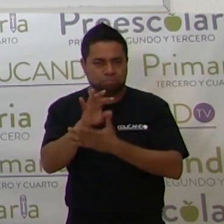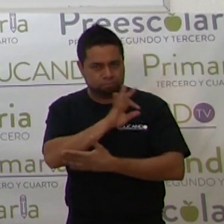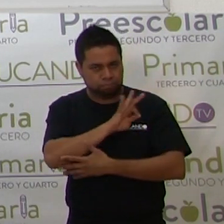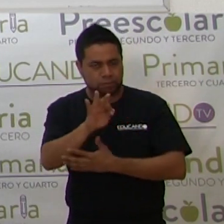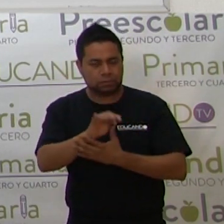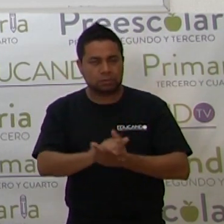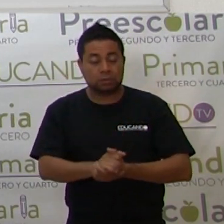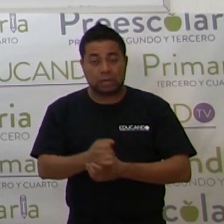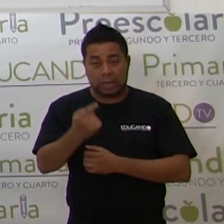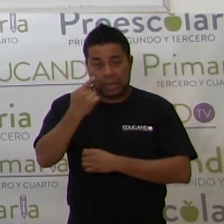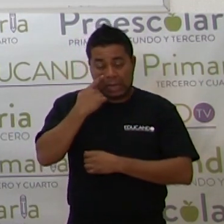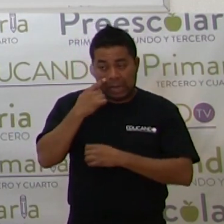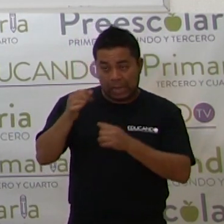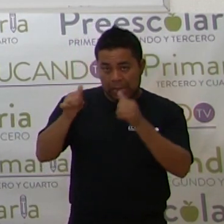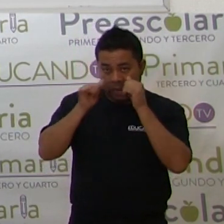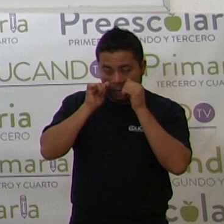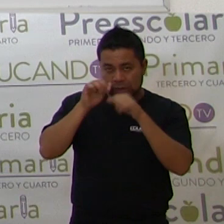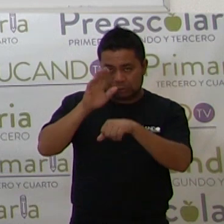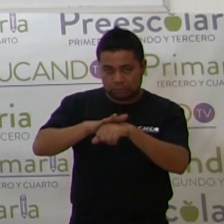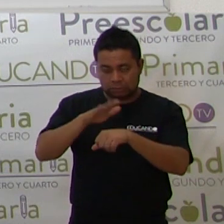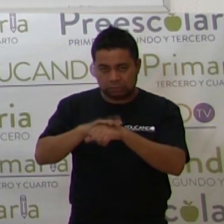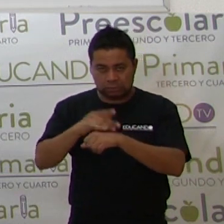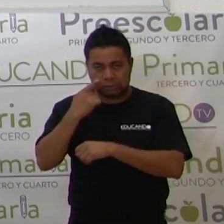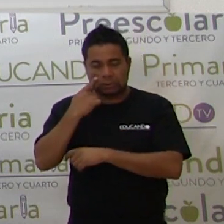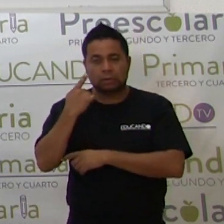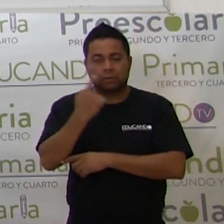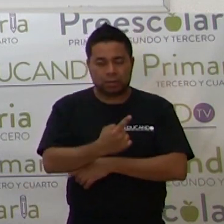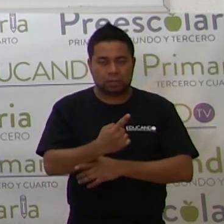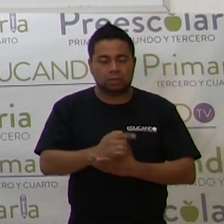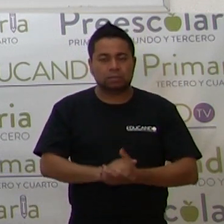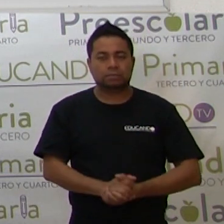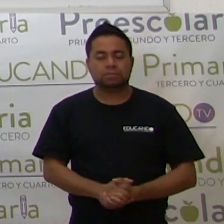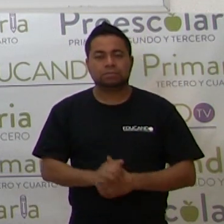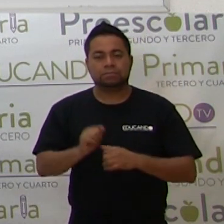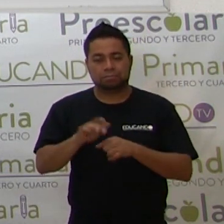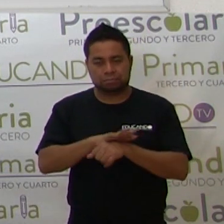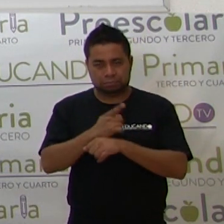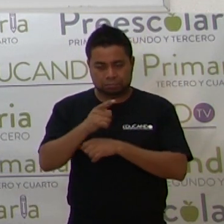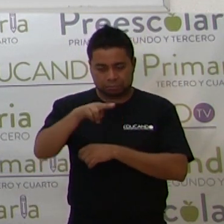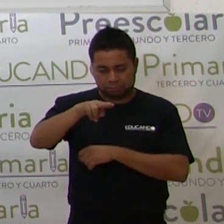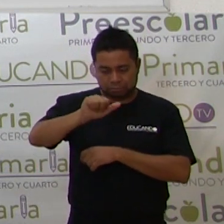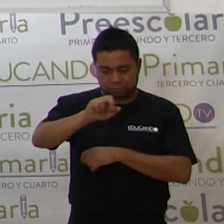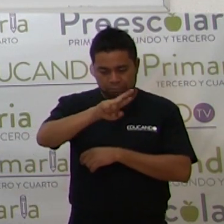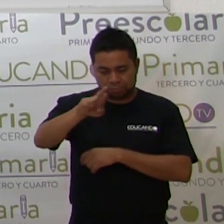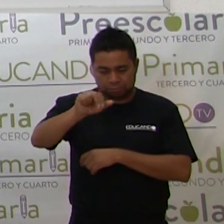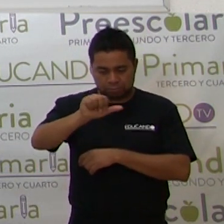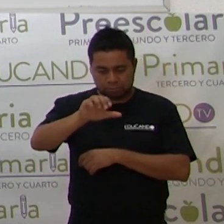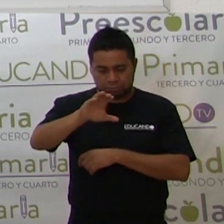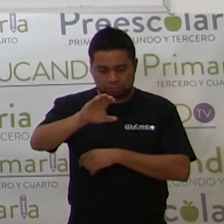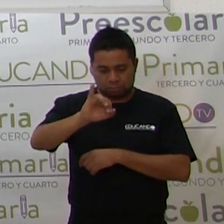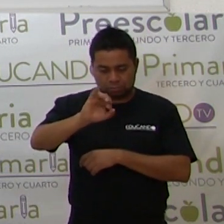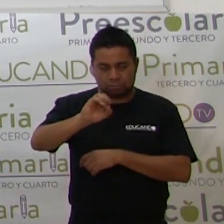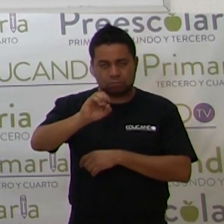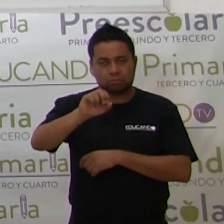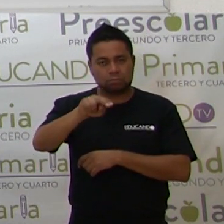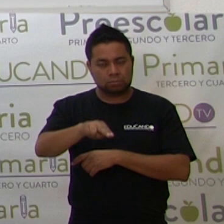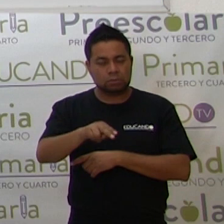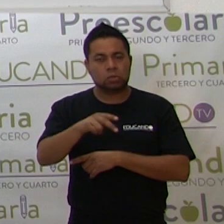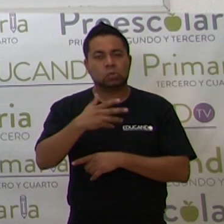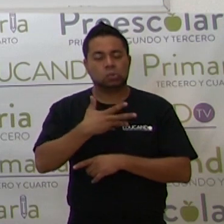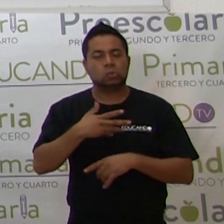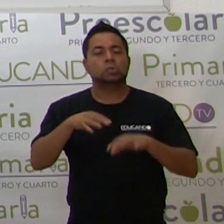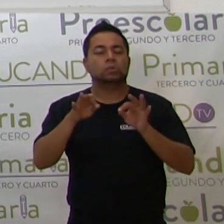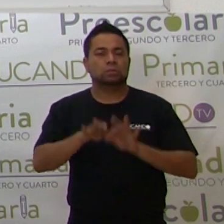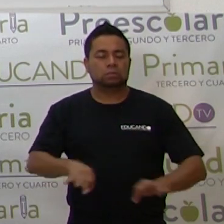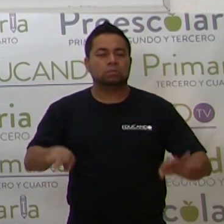Mucha atención con esta parte, porque la narración es parte fundamental y